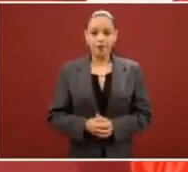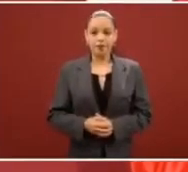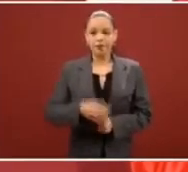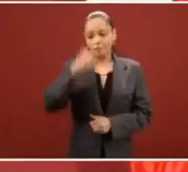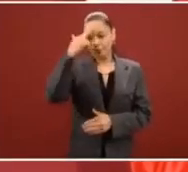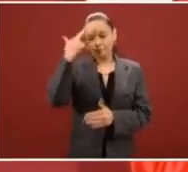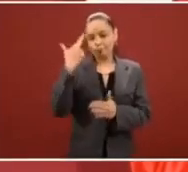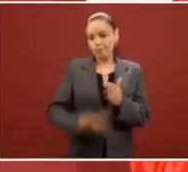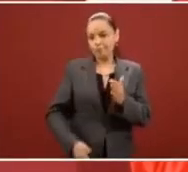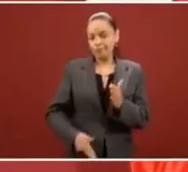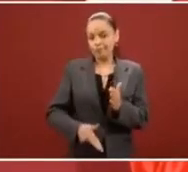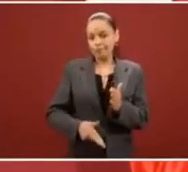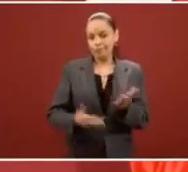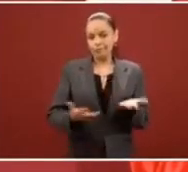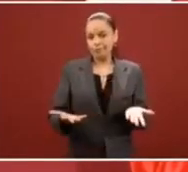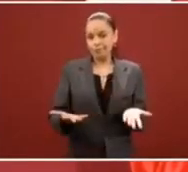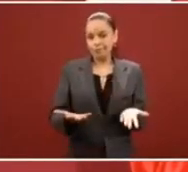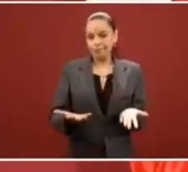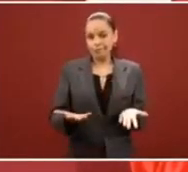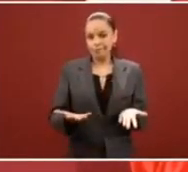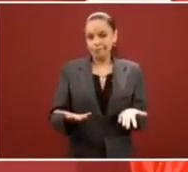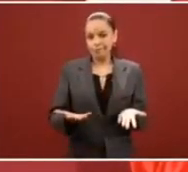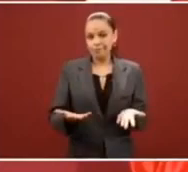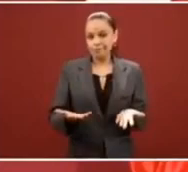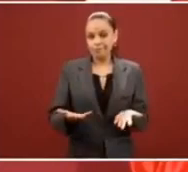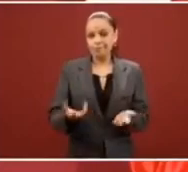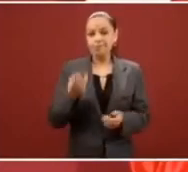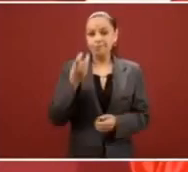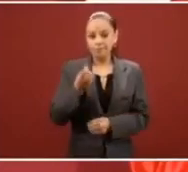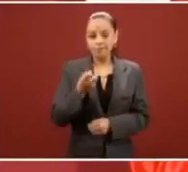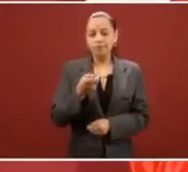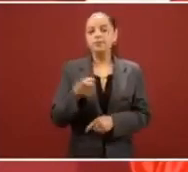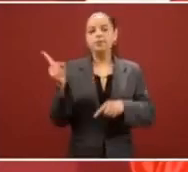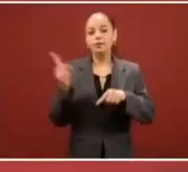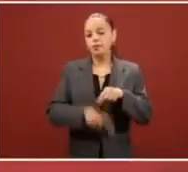violando el Estado de Derecho y te destituyen.